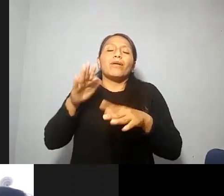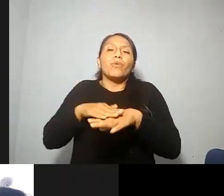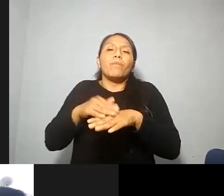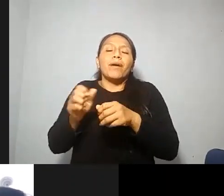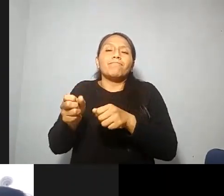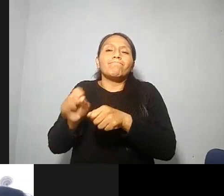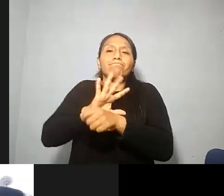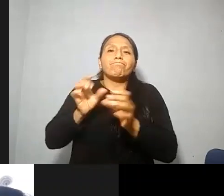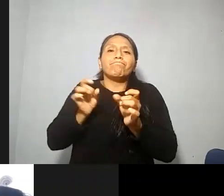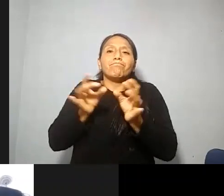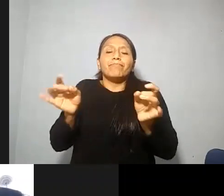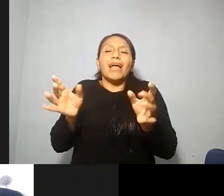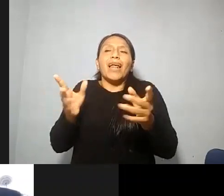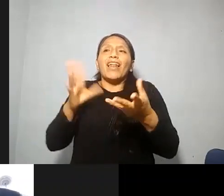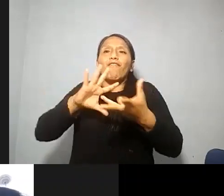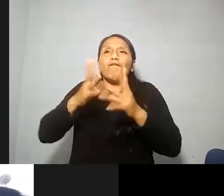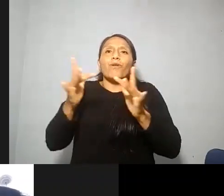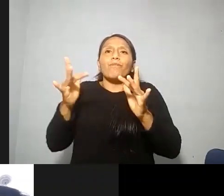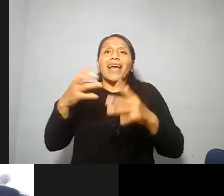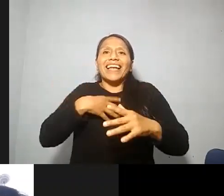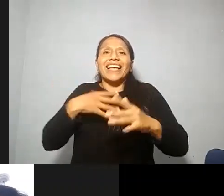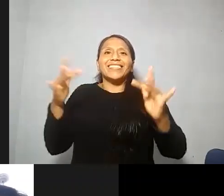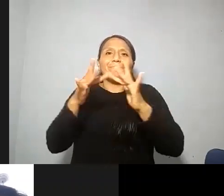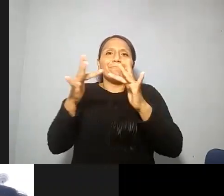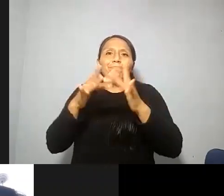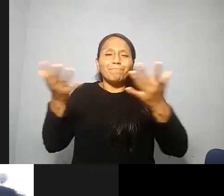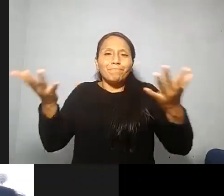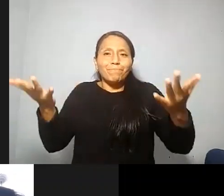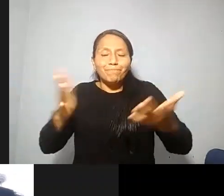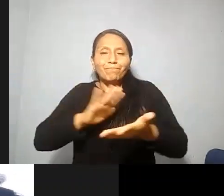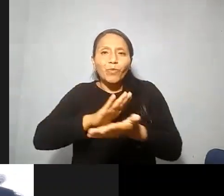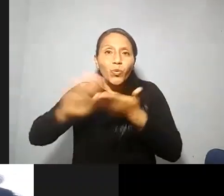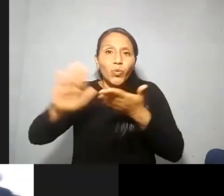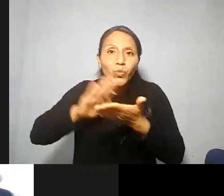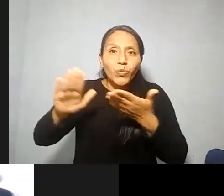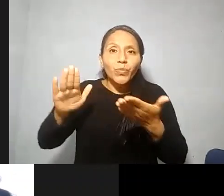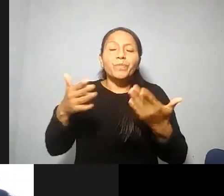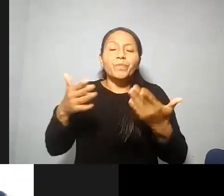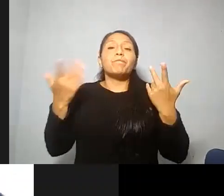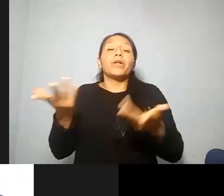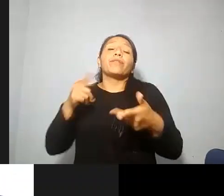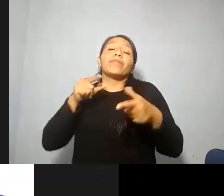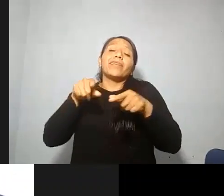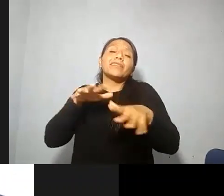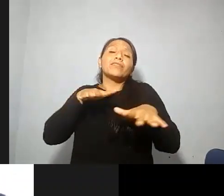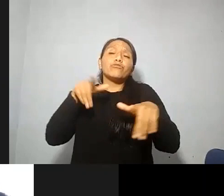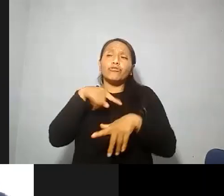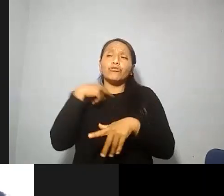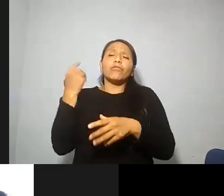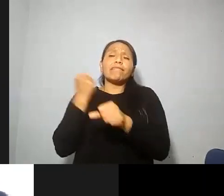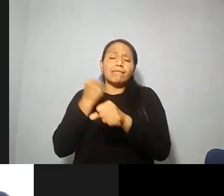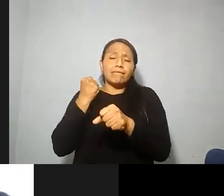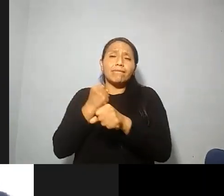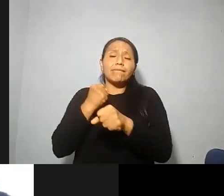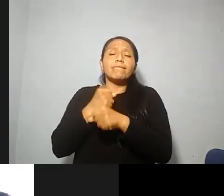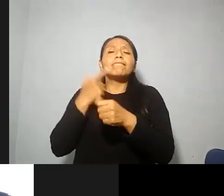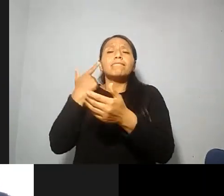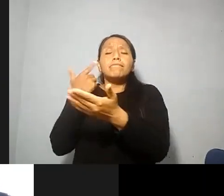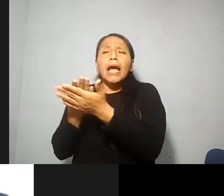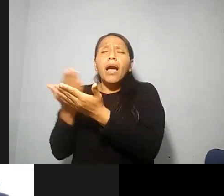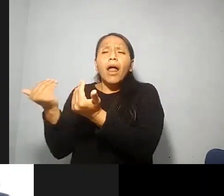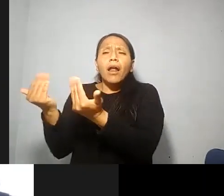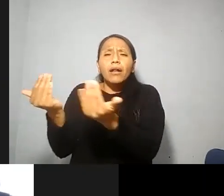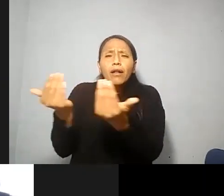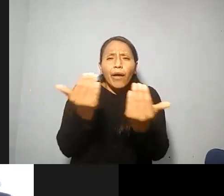nueva modalidad de cursado. Y bueno, ante esa situación, bueno, estamos trabajando, hemos planteado un relevamiento de todos